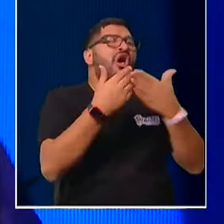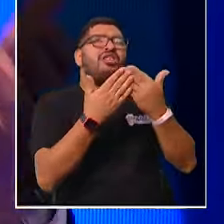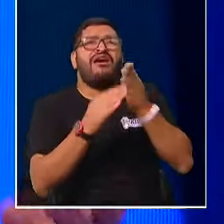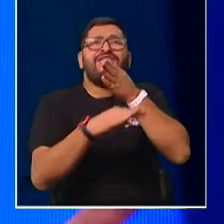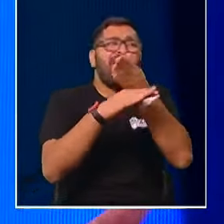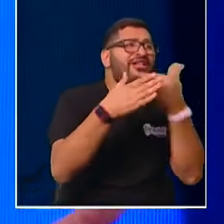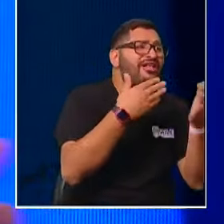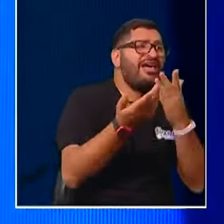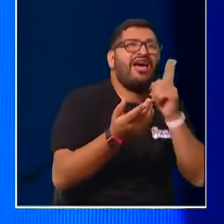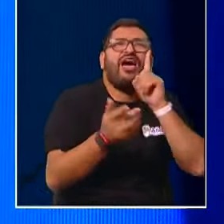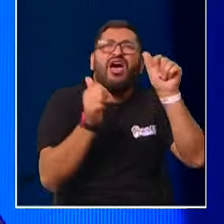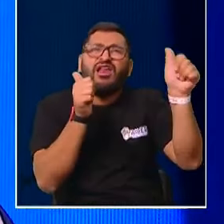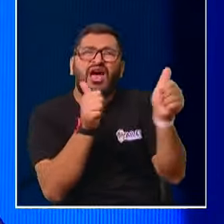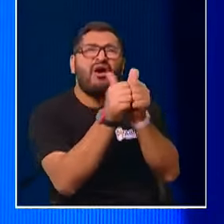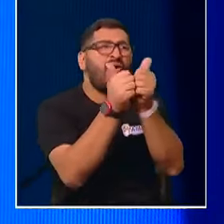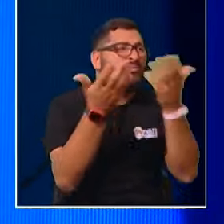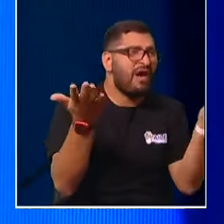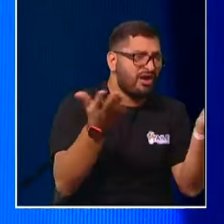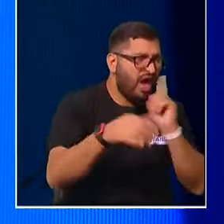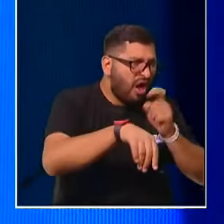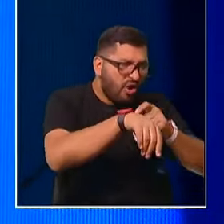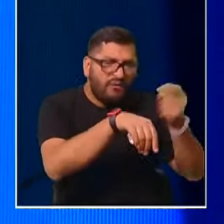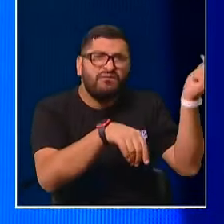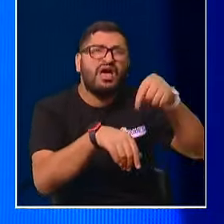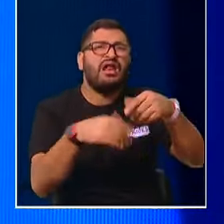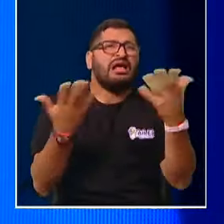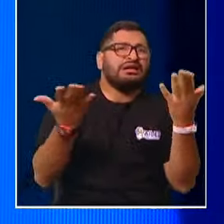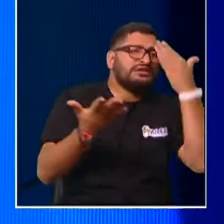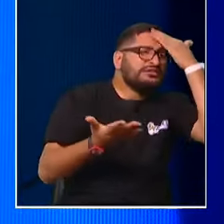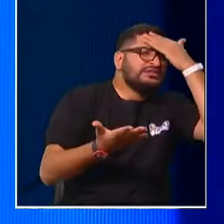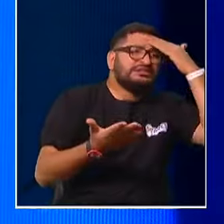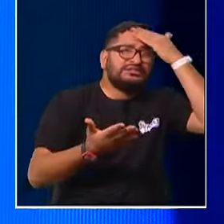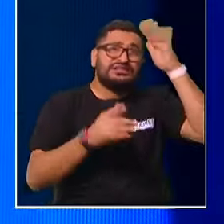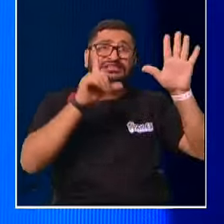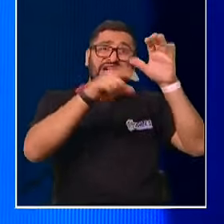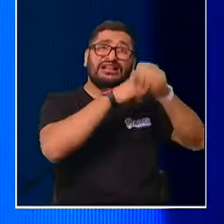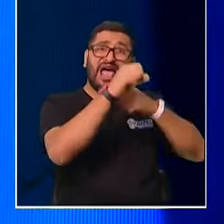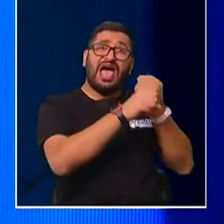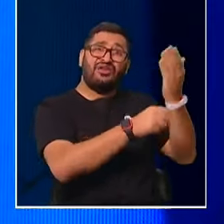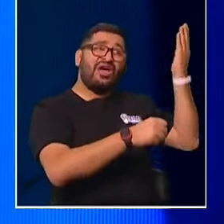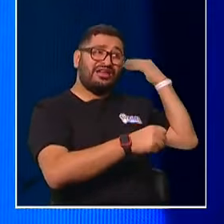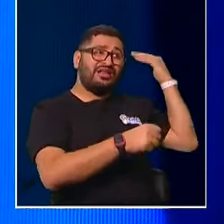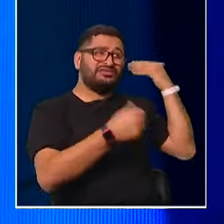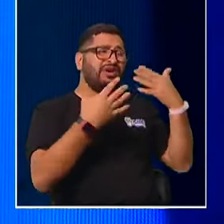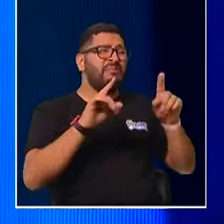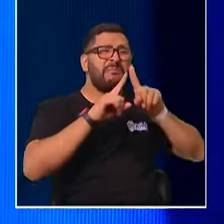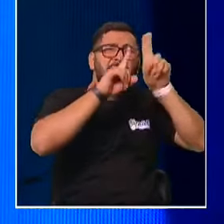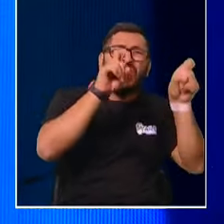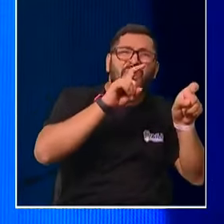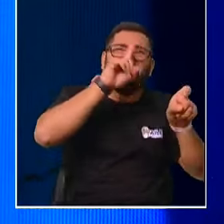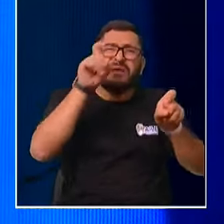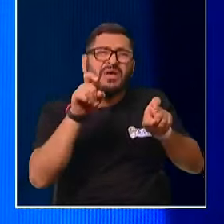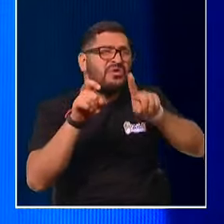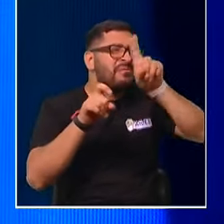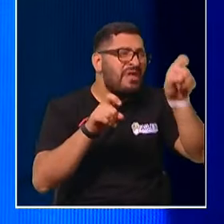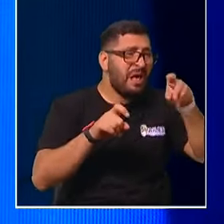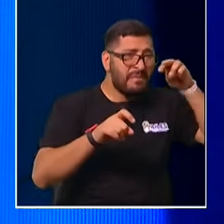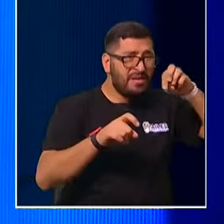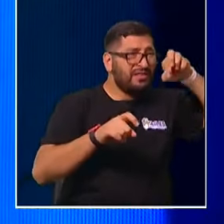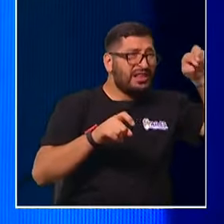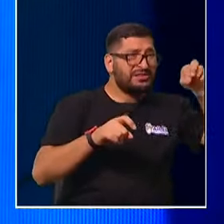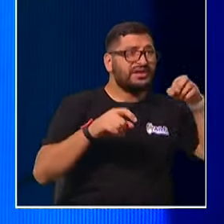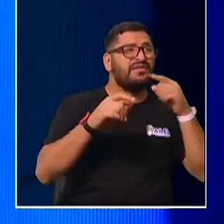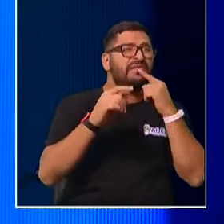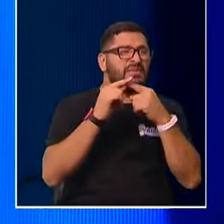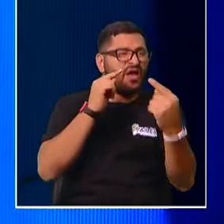ir? ¿A qué hora vas a regresar? Las preguntas que hace 7 años atrás se hacían los padres de Fernanda Molina, que ahora nos entrega